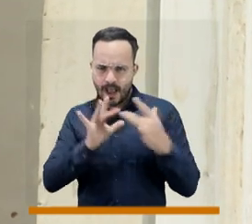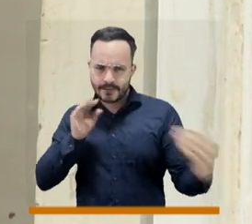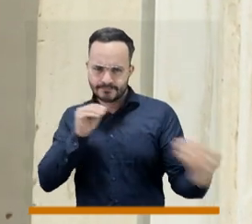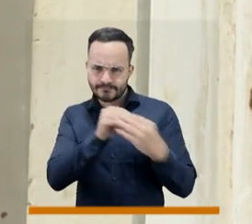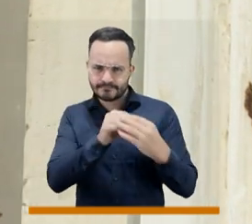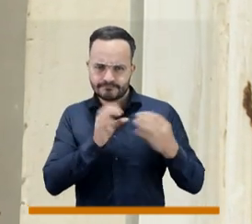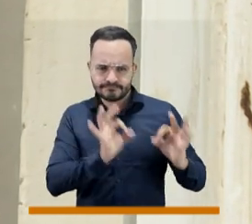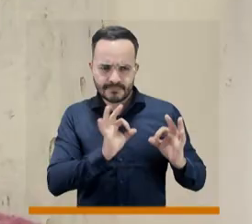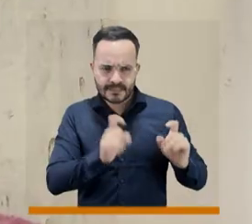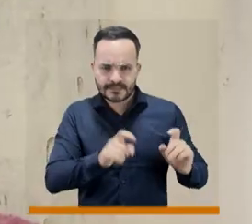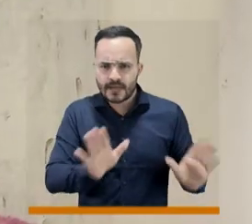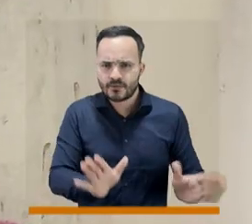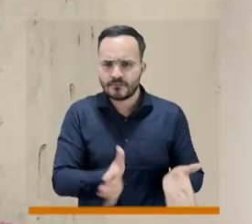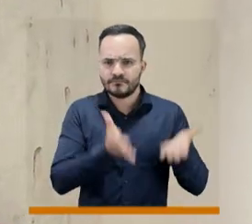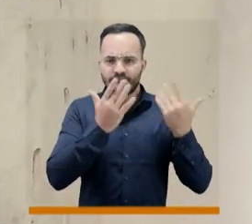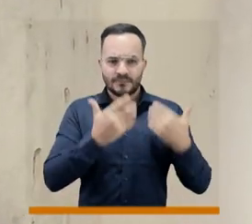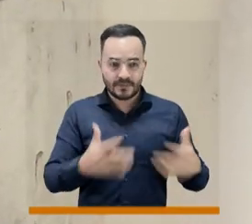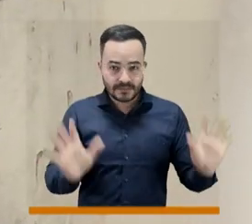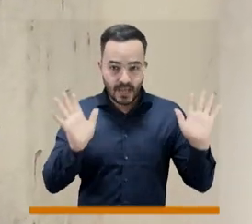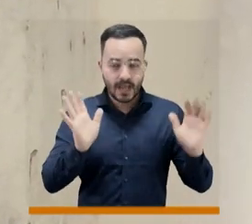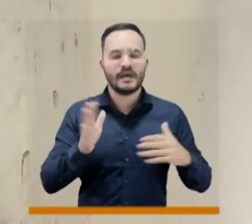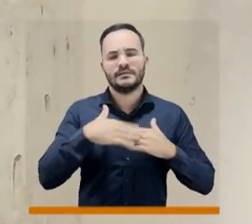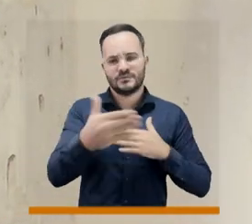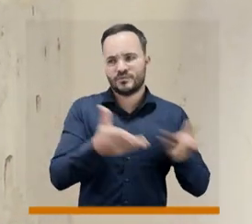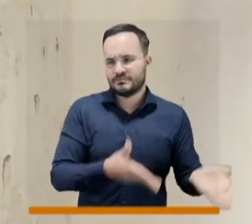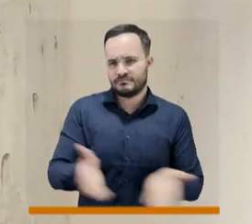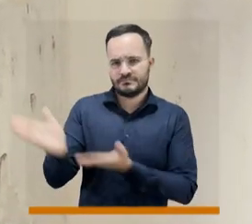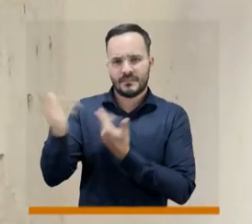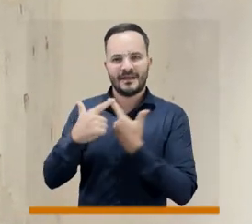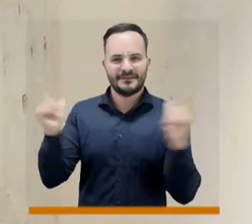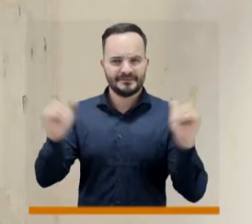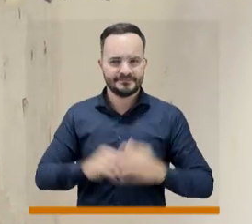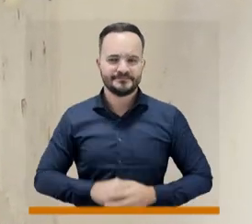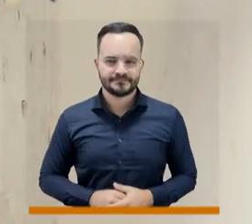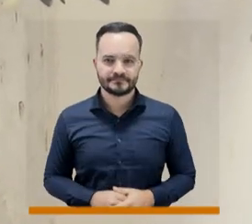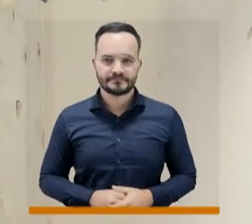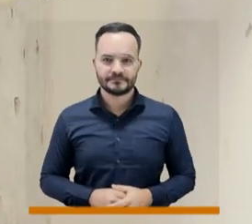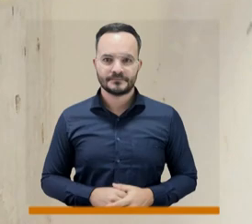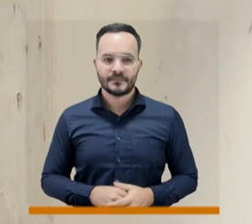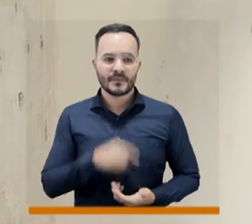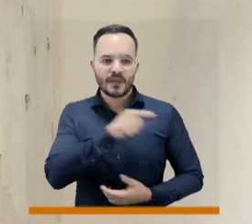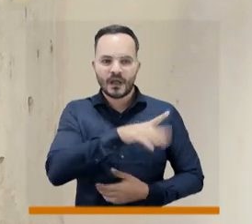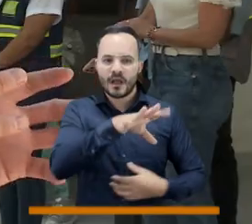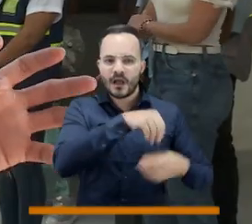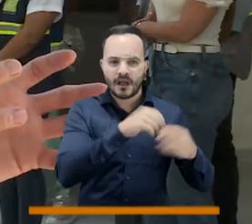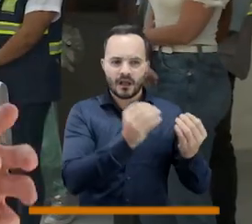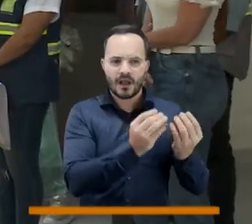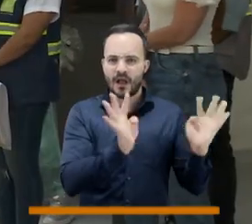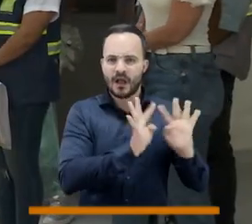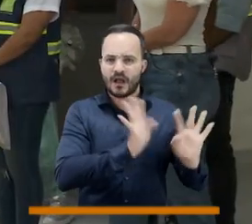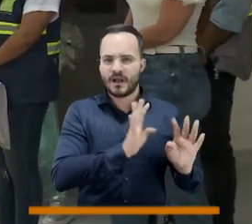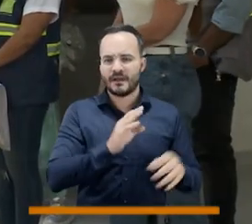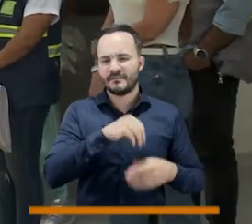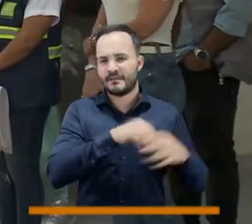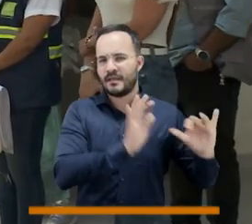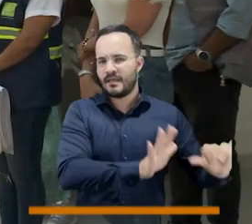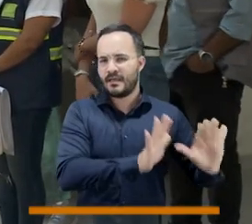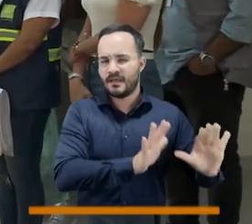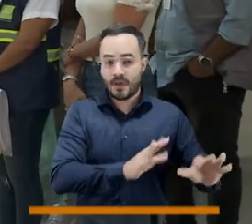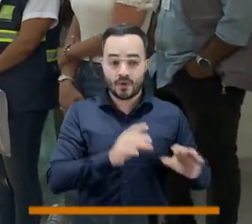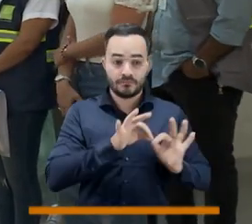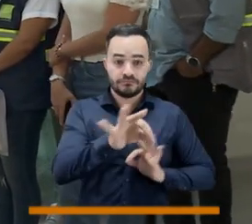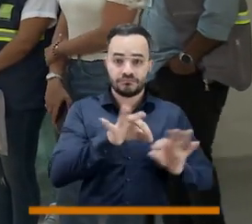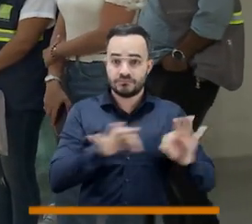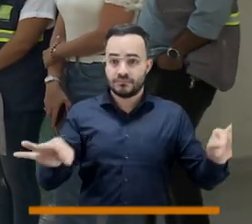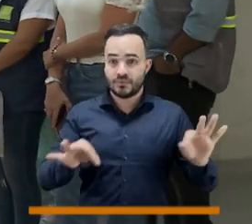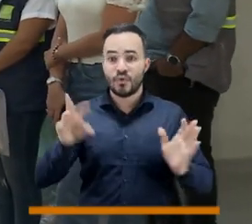tratamiento adecuado para cada especie en particular para su posterior liberación. El espacio de la cuarentena que se construyó, cerca de